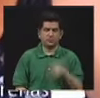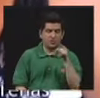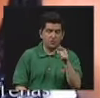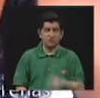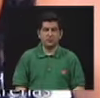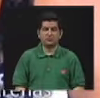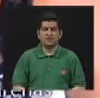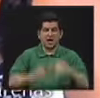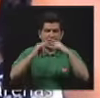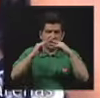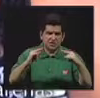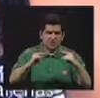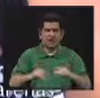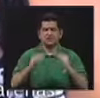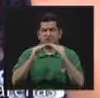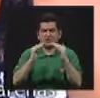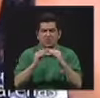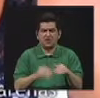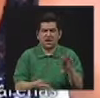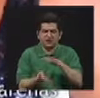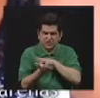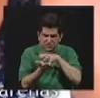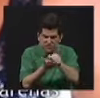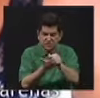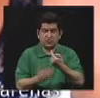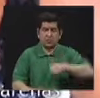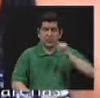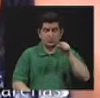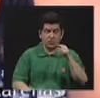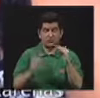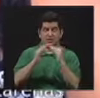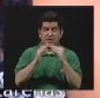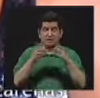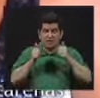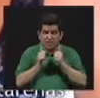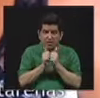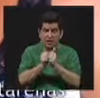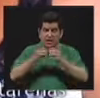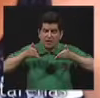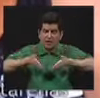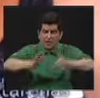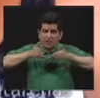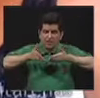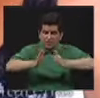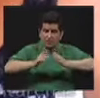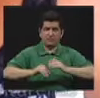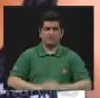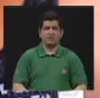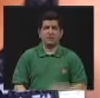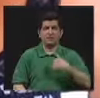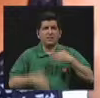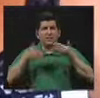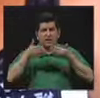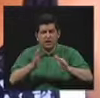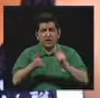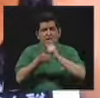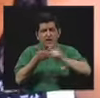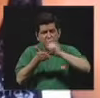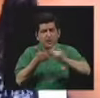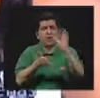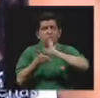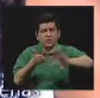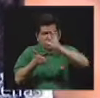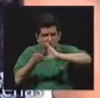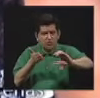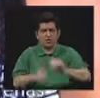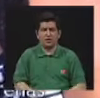cada rato las ranchitas, las casitas donde vivimos con nuestros hijos. Tenemos hijos en la